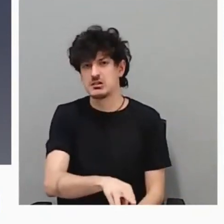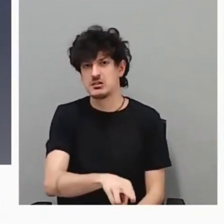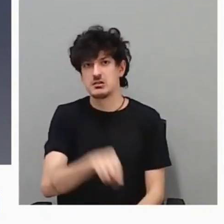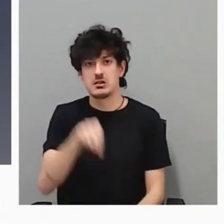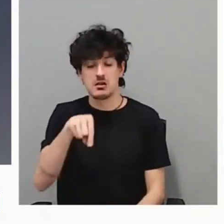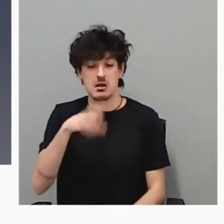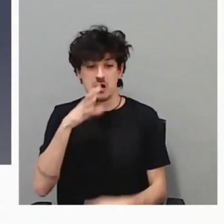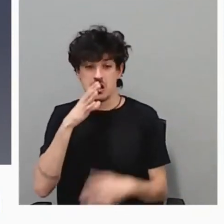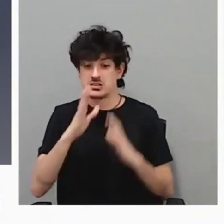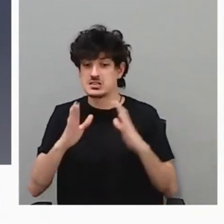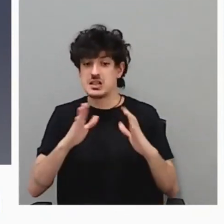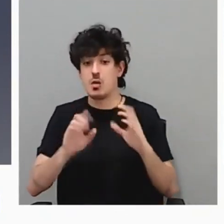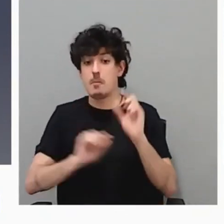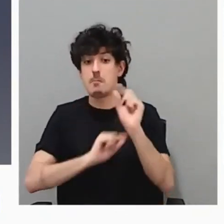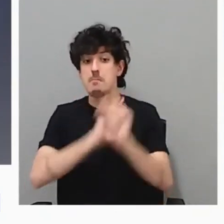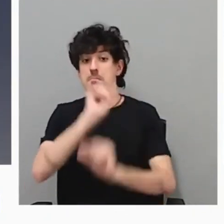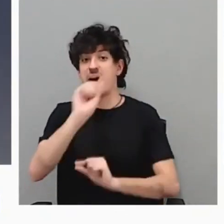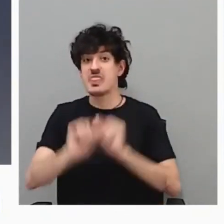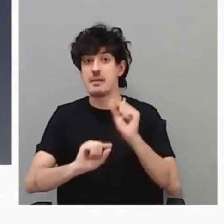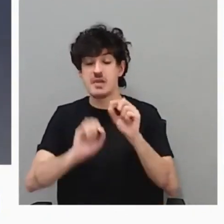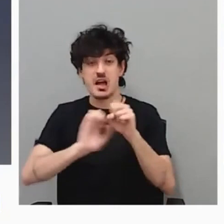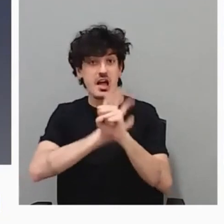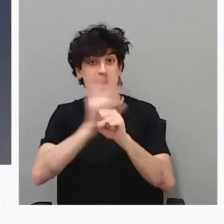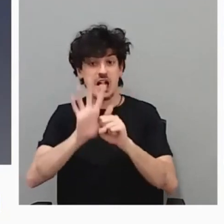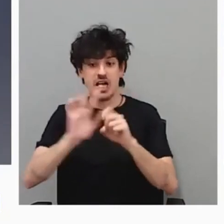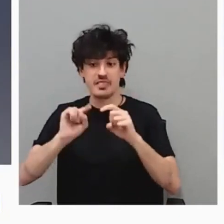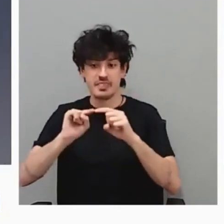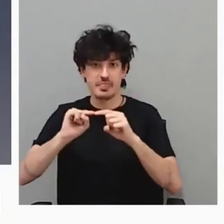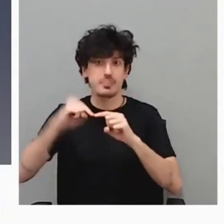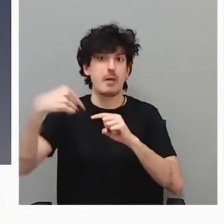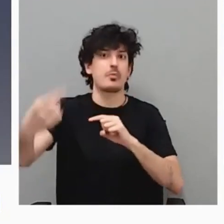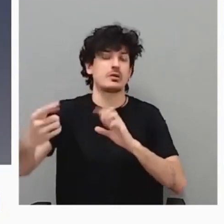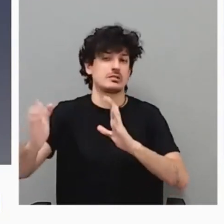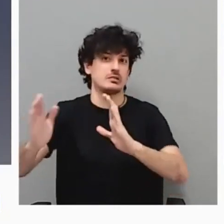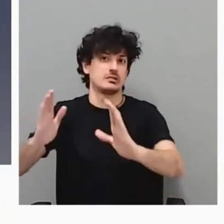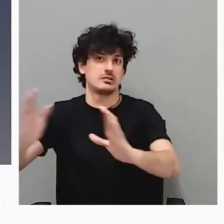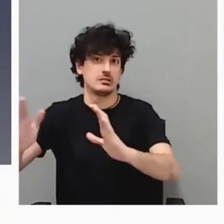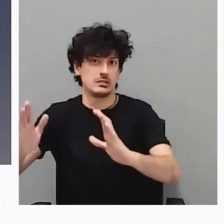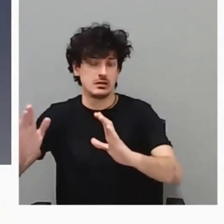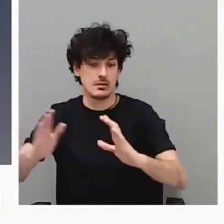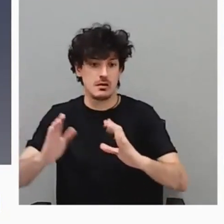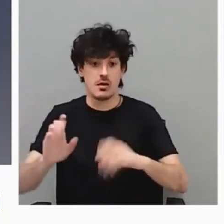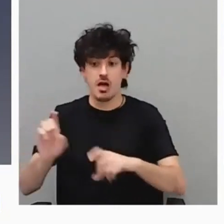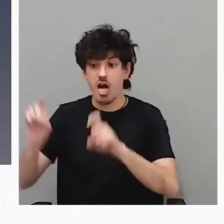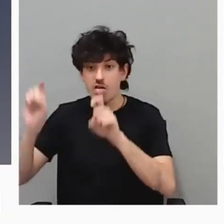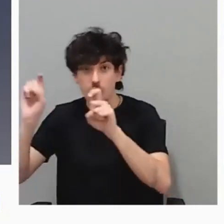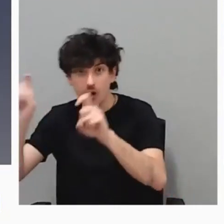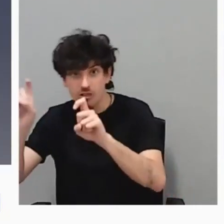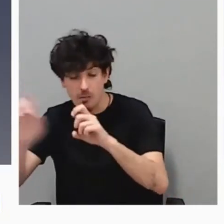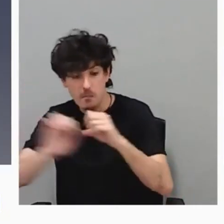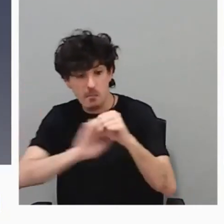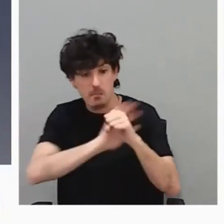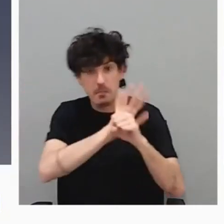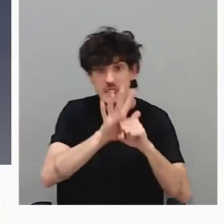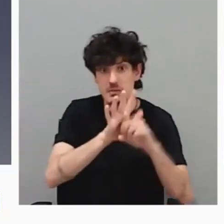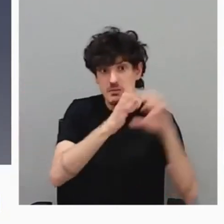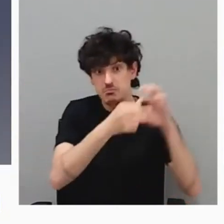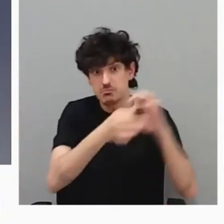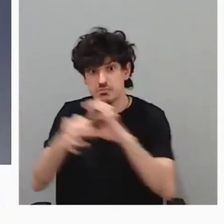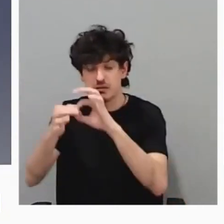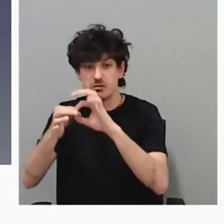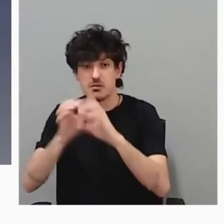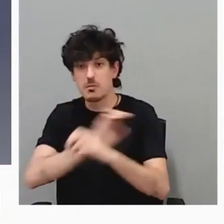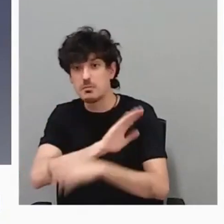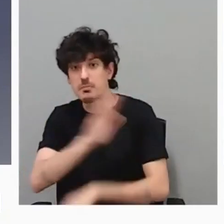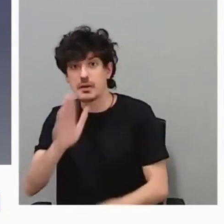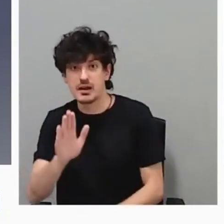que ese estado pospandemia y lo que ha significado la pandemia para la educación es realmente importante, ¿no? Y hay que